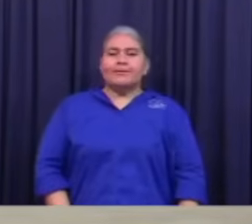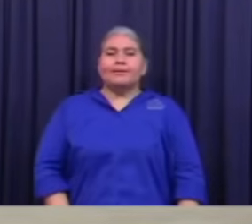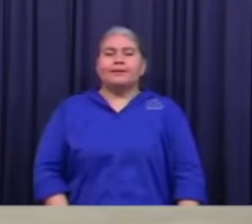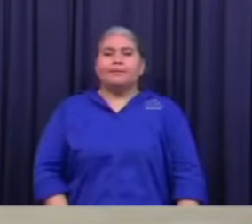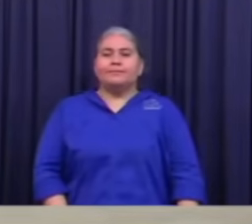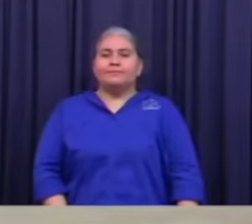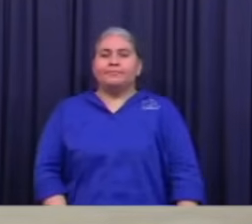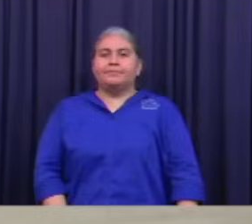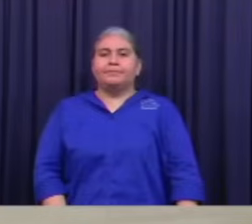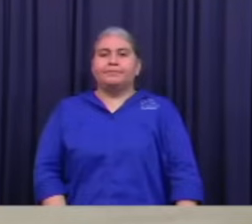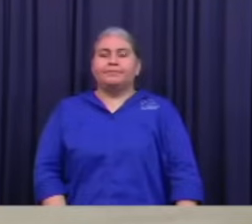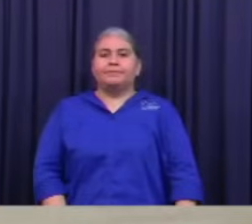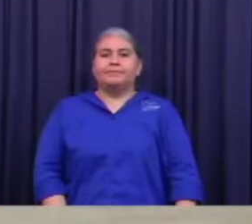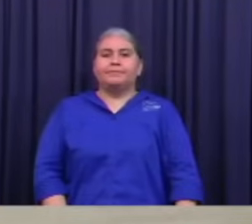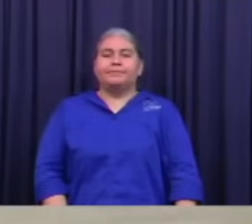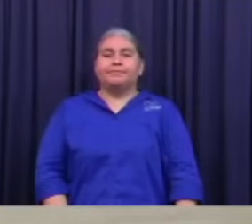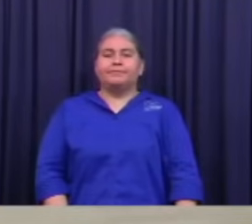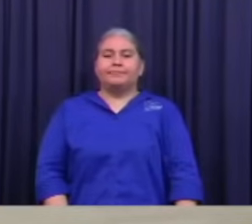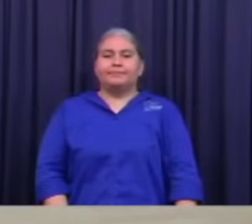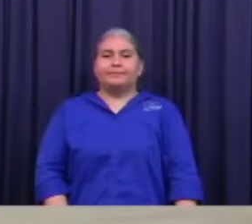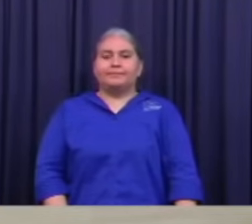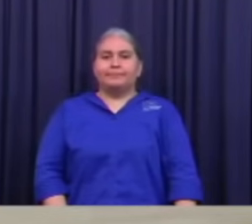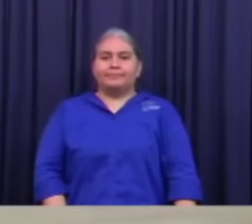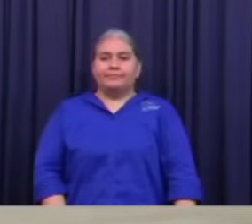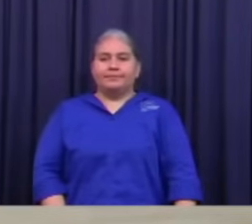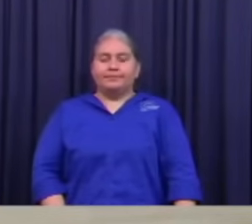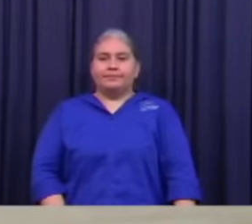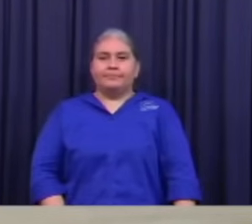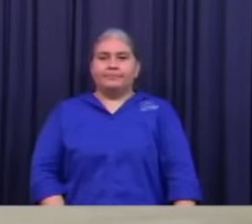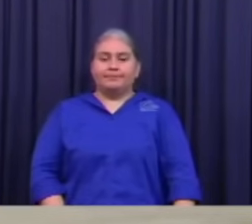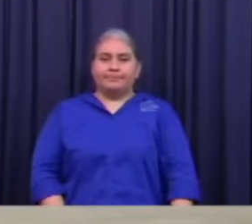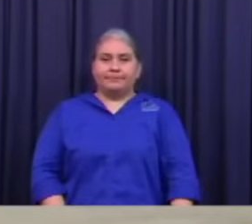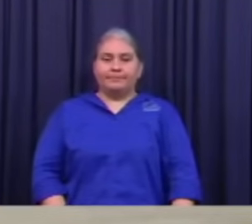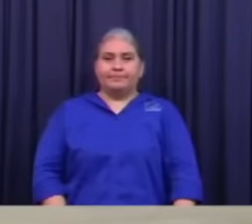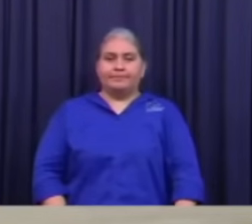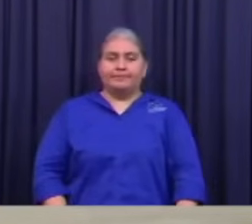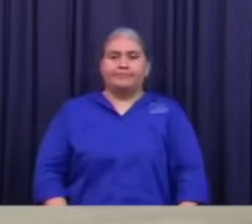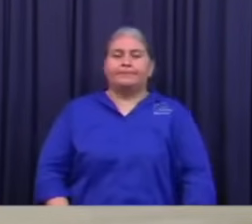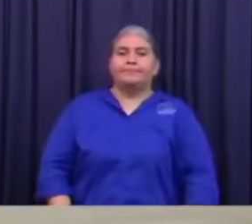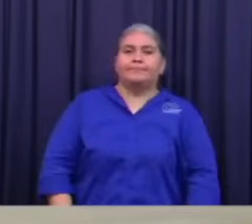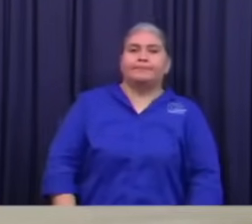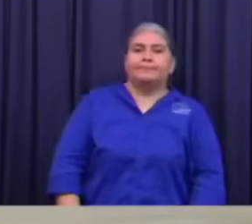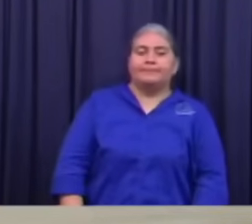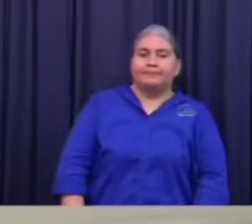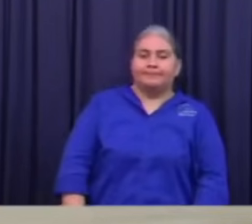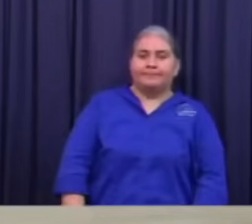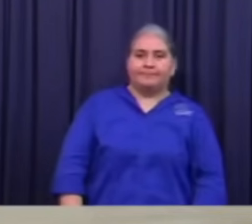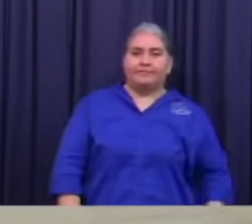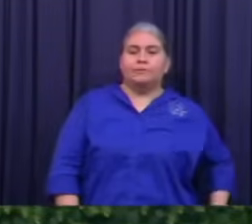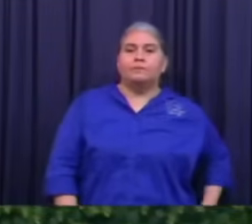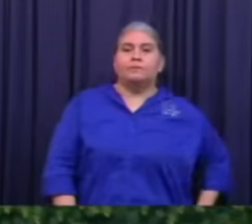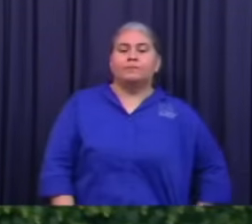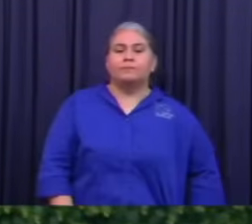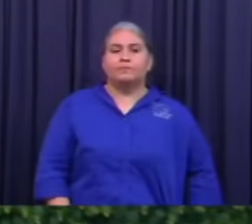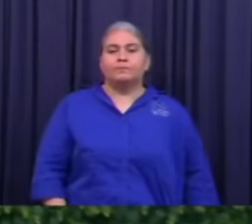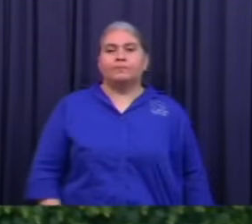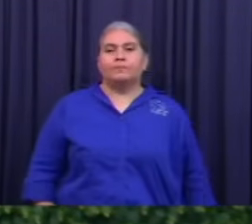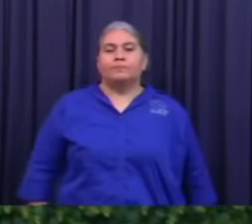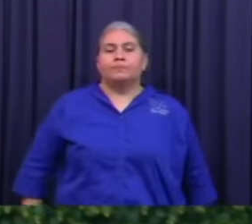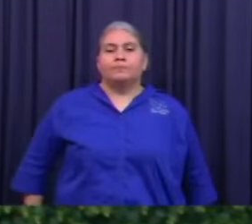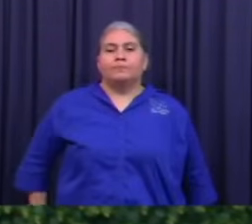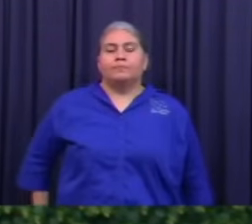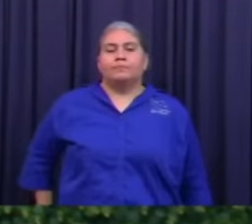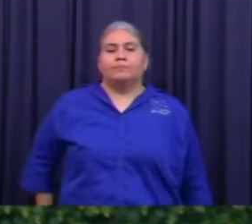sale de aquí cuando quedan Padre santo 9 minutos para finalizar el partido